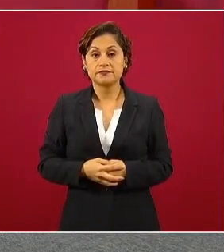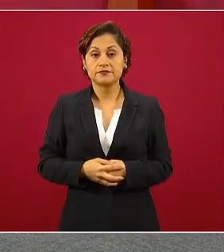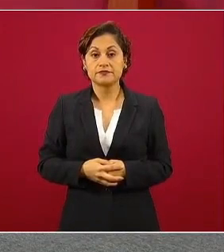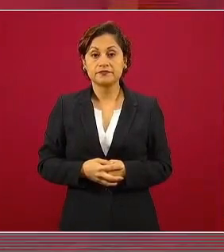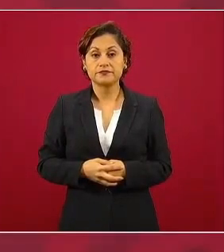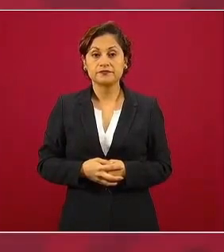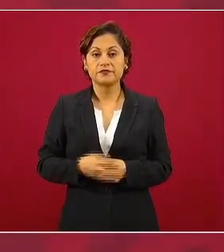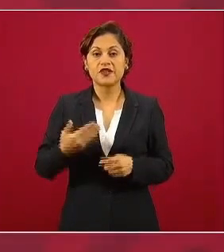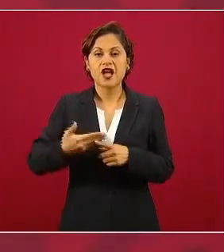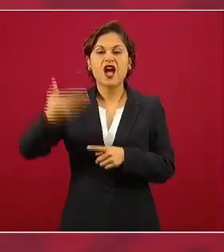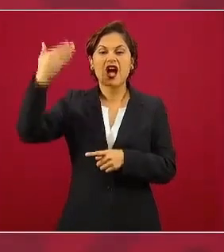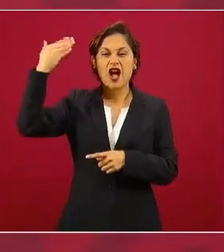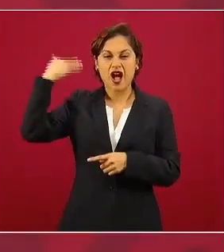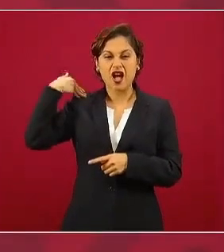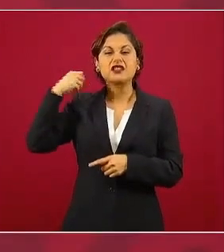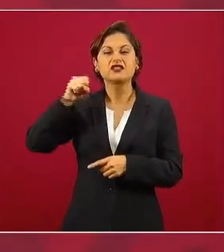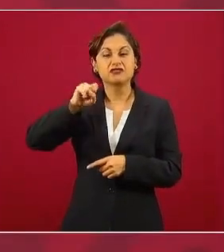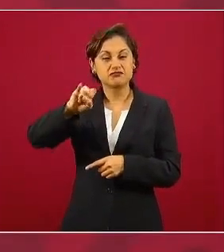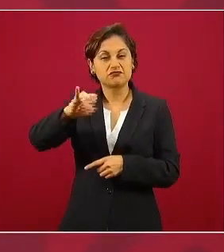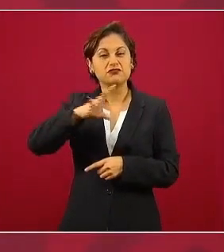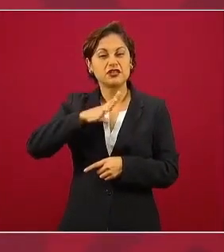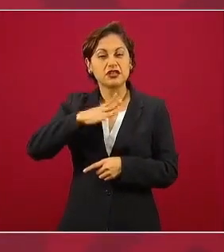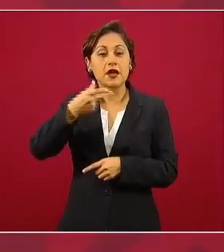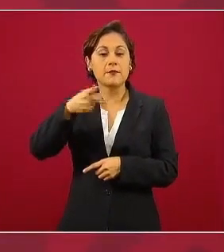siempre ha tenido, pero ahora más